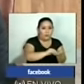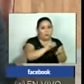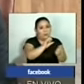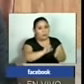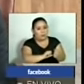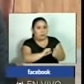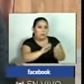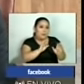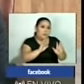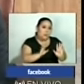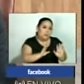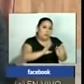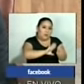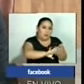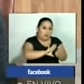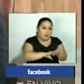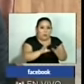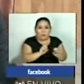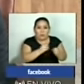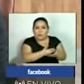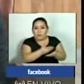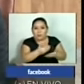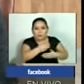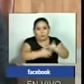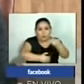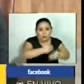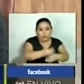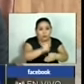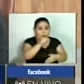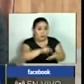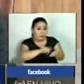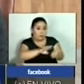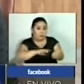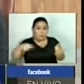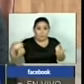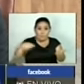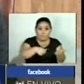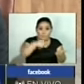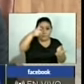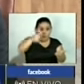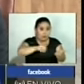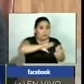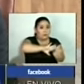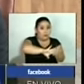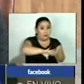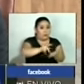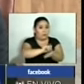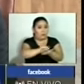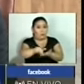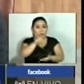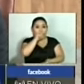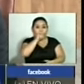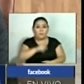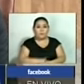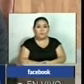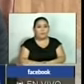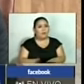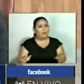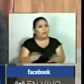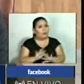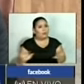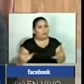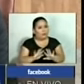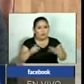descuento u otro tipo de tratamiento a esta cuota que se paga en los colegios privados. No